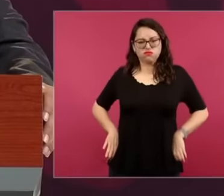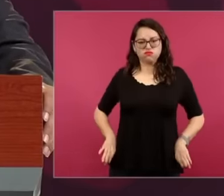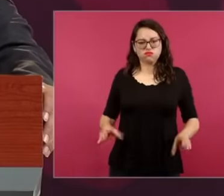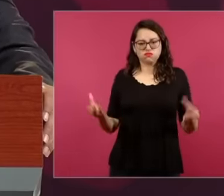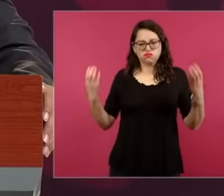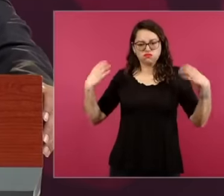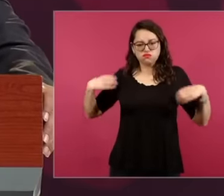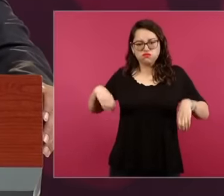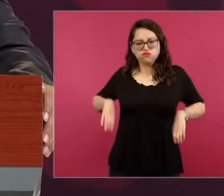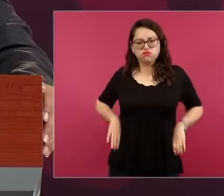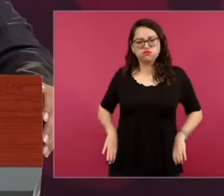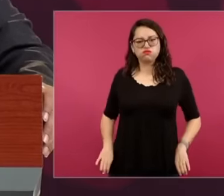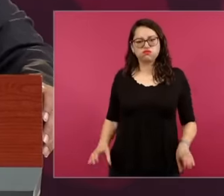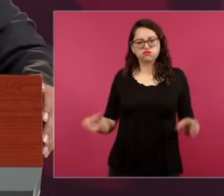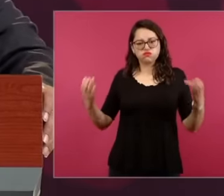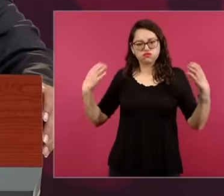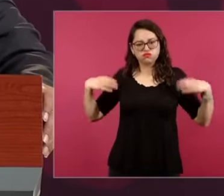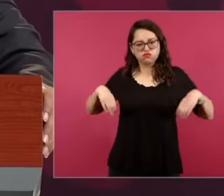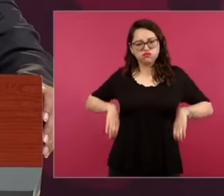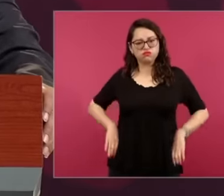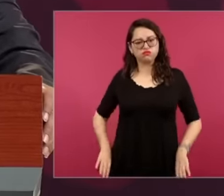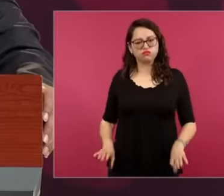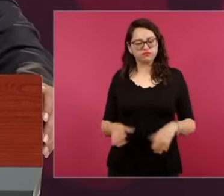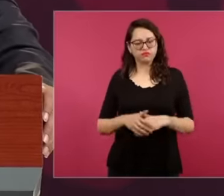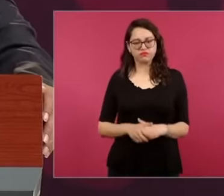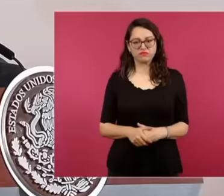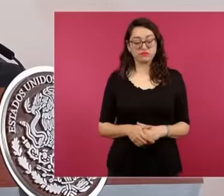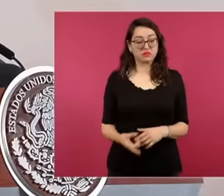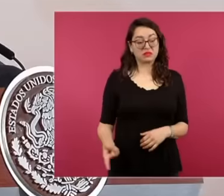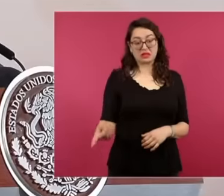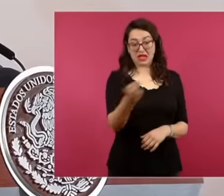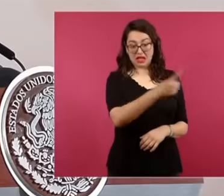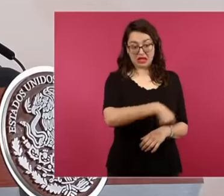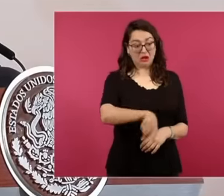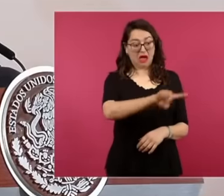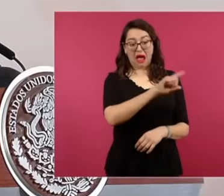Su Dios es el dinero. No todos, porque no todo el que tiene